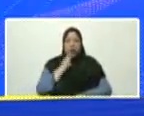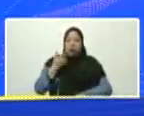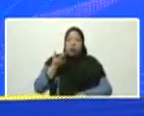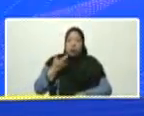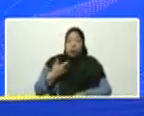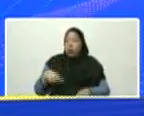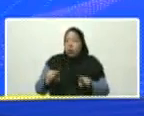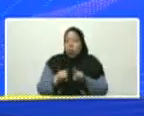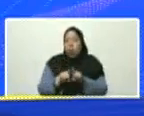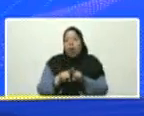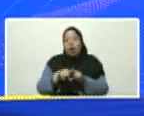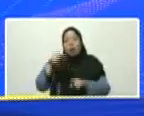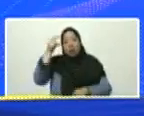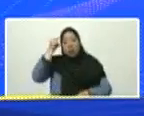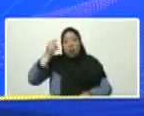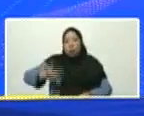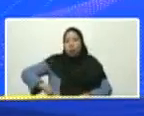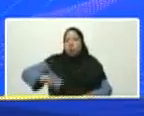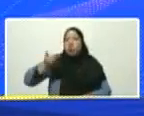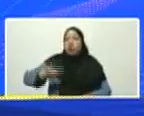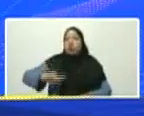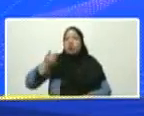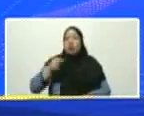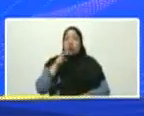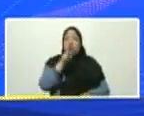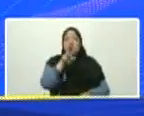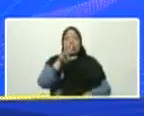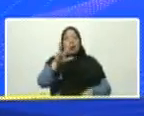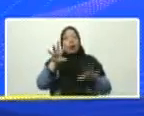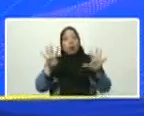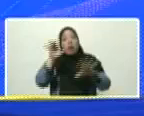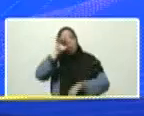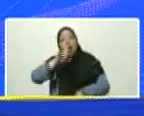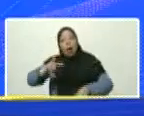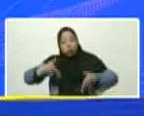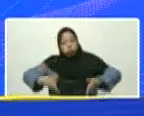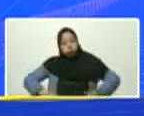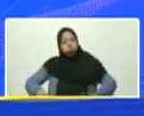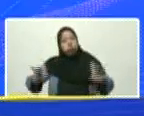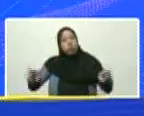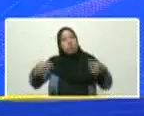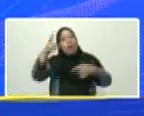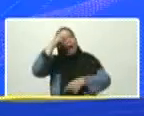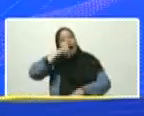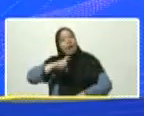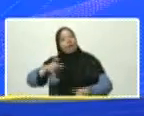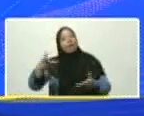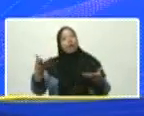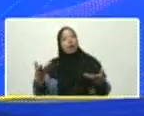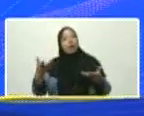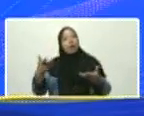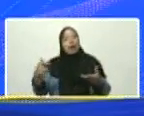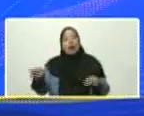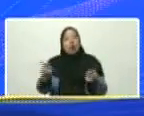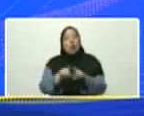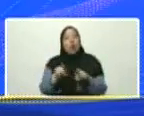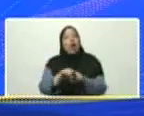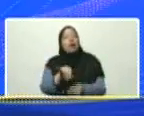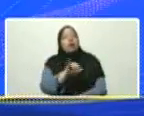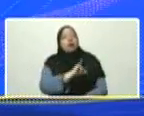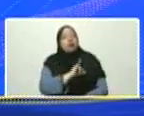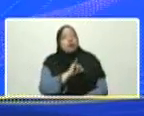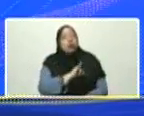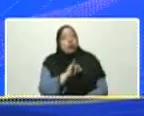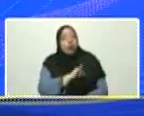celebrar su cumpleaños número 239, es celebrar nuestra identidad,